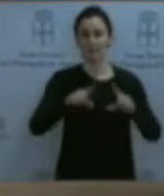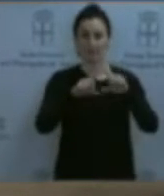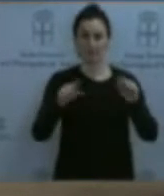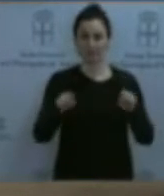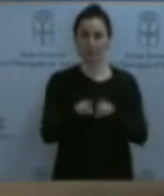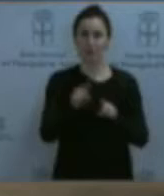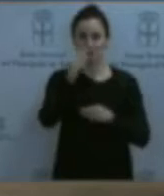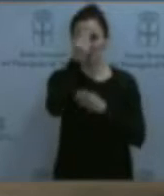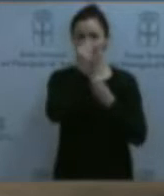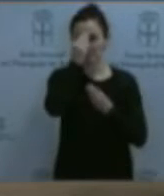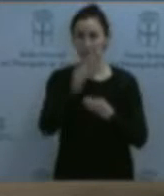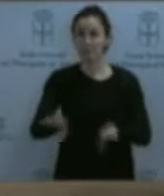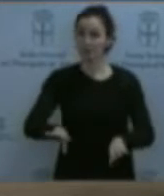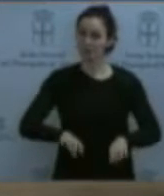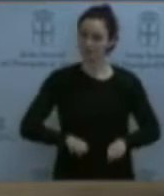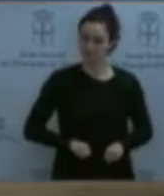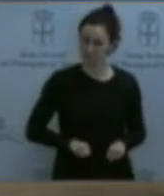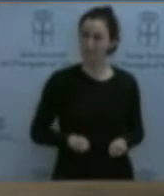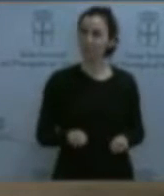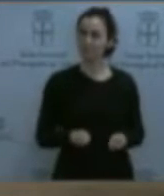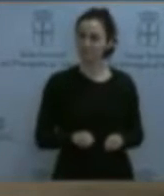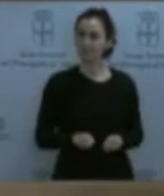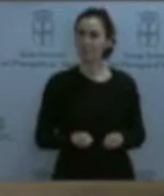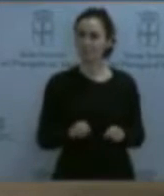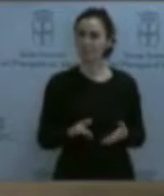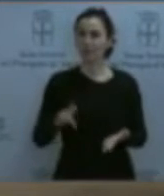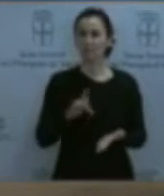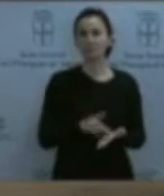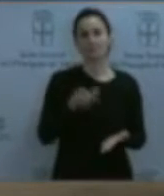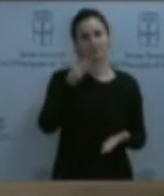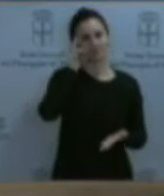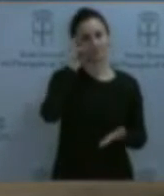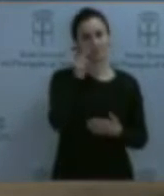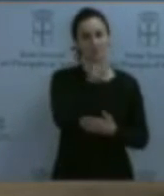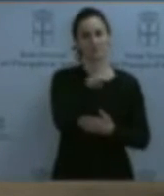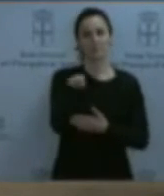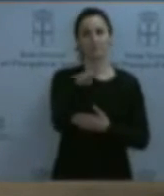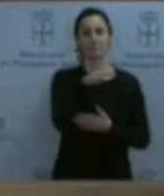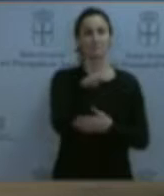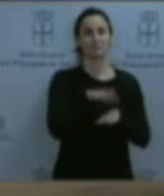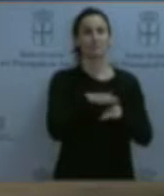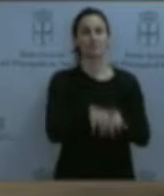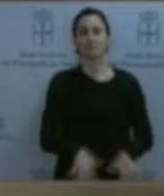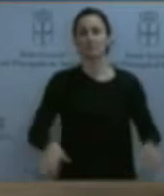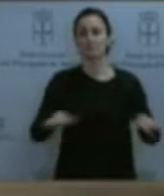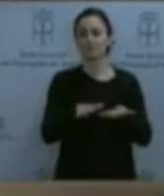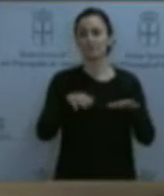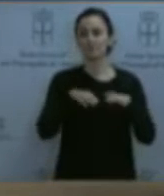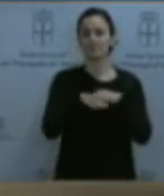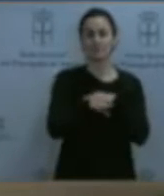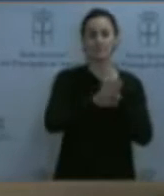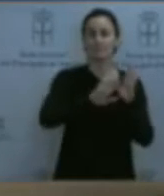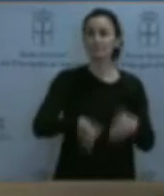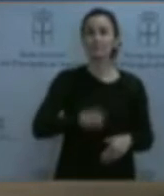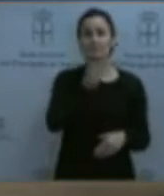pueda plantearse adoptar viendo la experiencia y la tardanza que acumulamos en los últimos